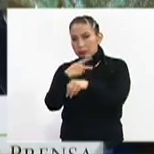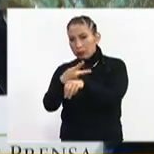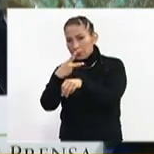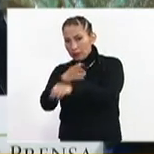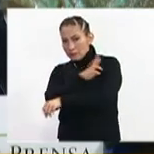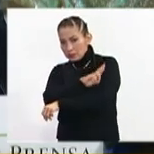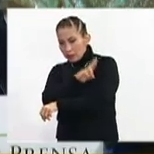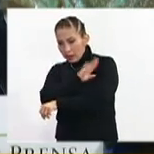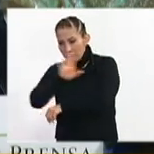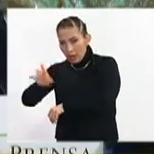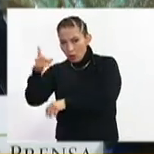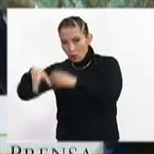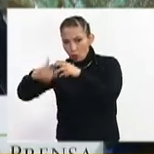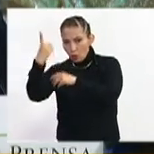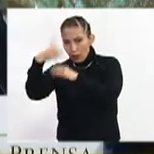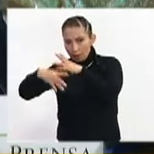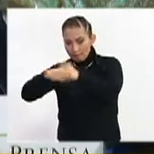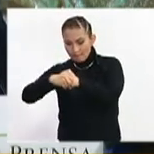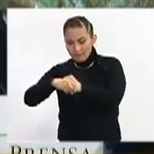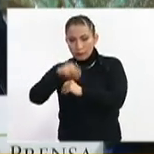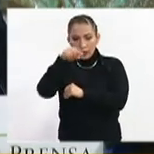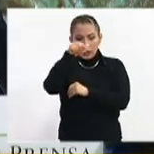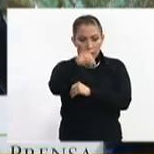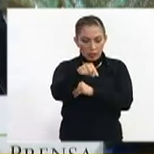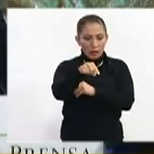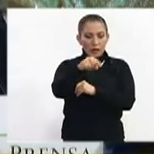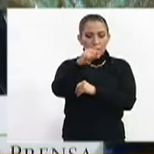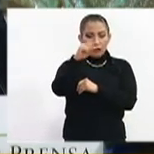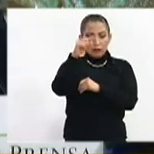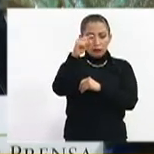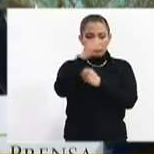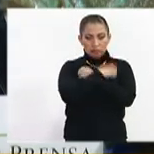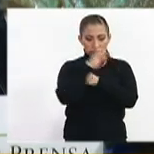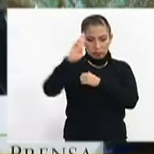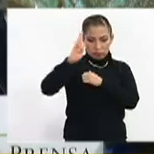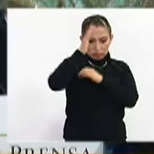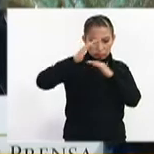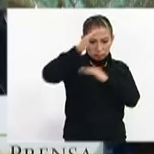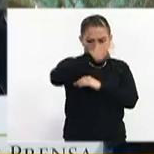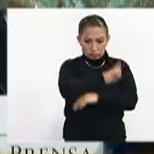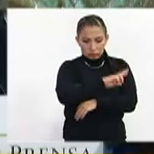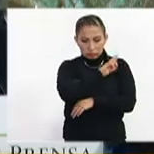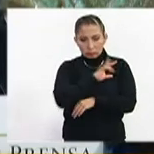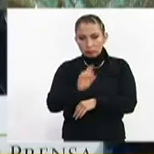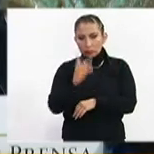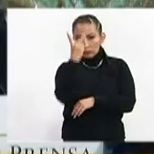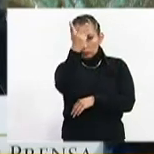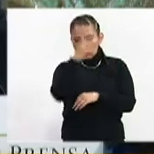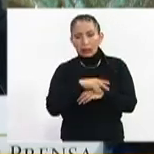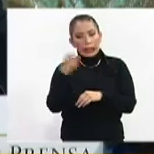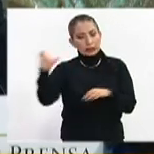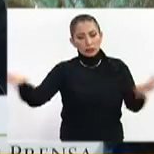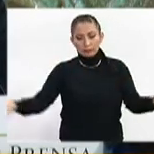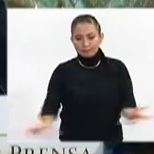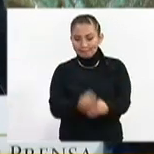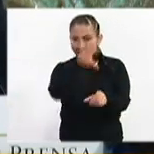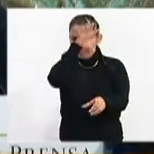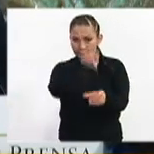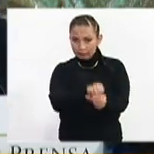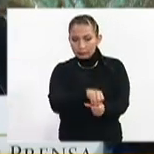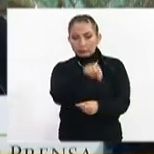superior privadas una más y de educación superior privadas 32 más. Esto nos da un